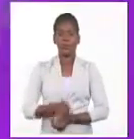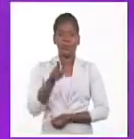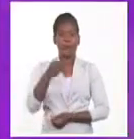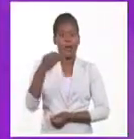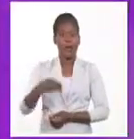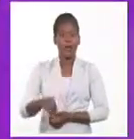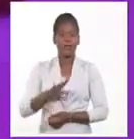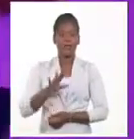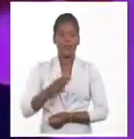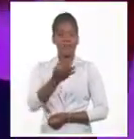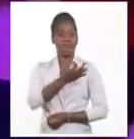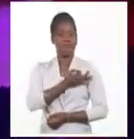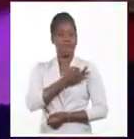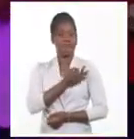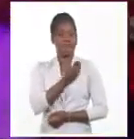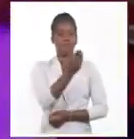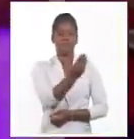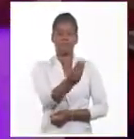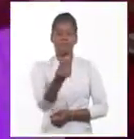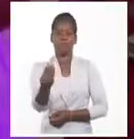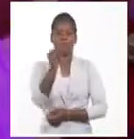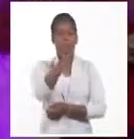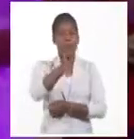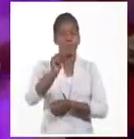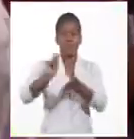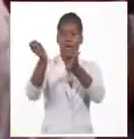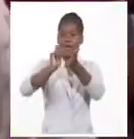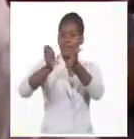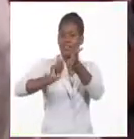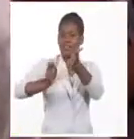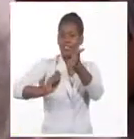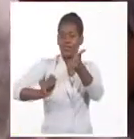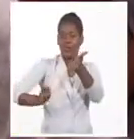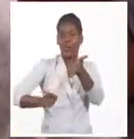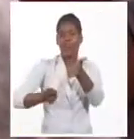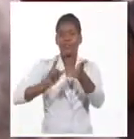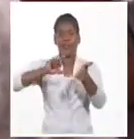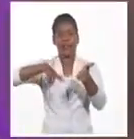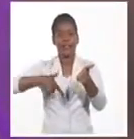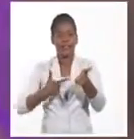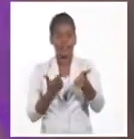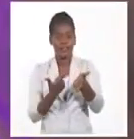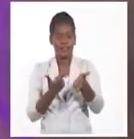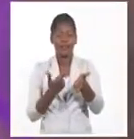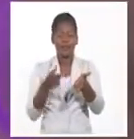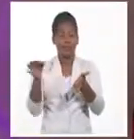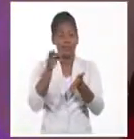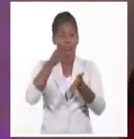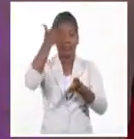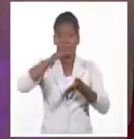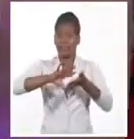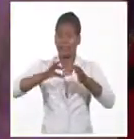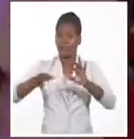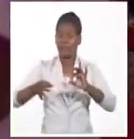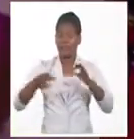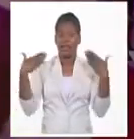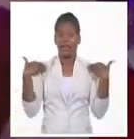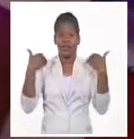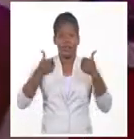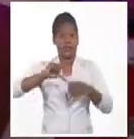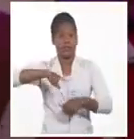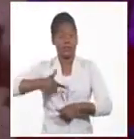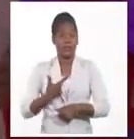sello Aniversario 60 a escritores y artistas artemiseños, además a la Dirección Provincial de Cultura y